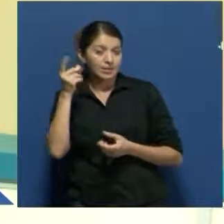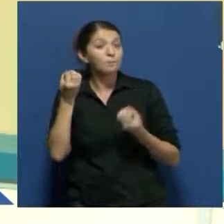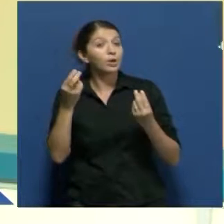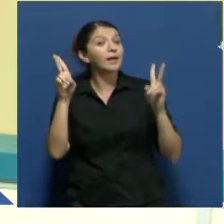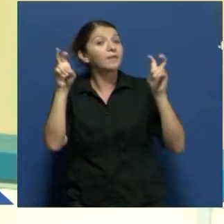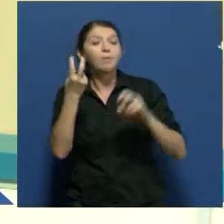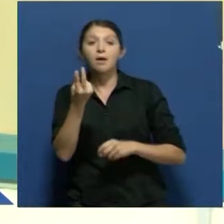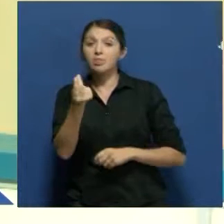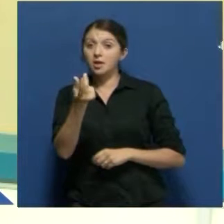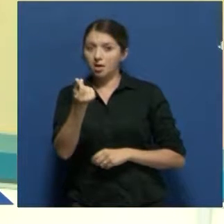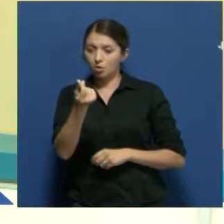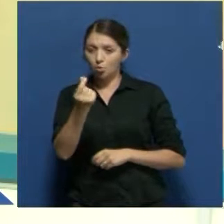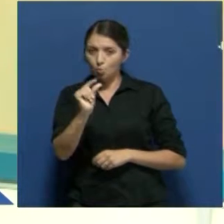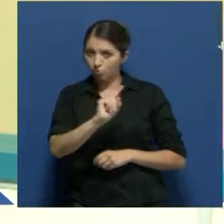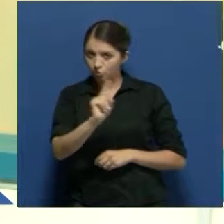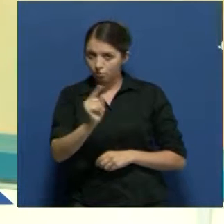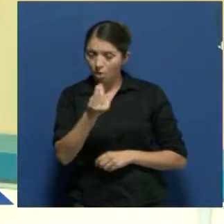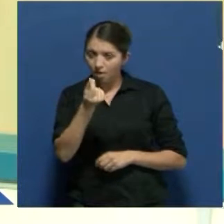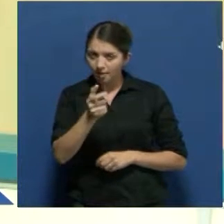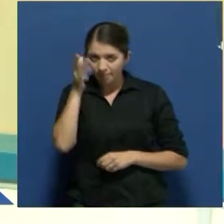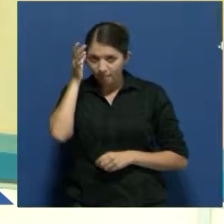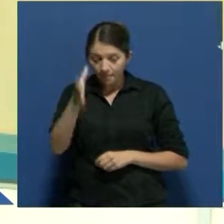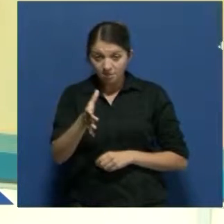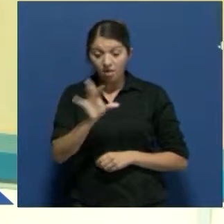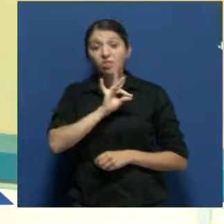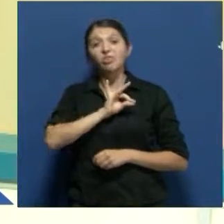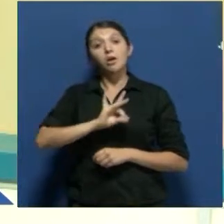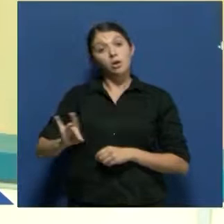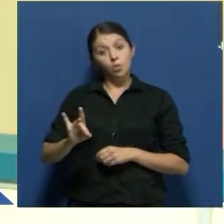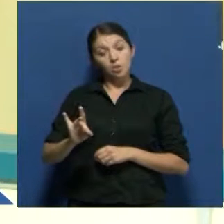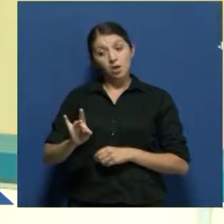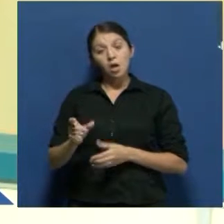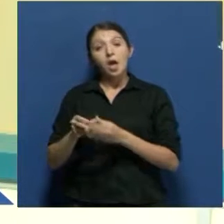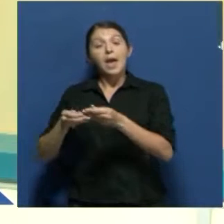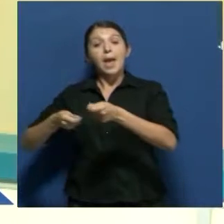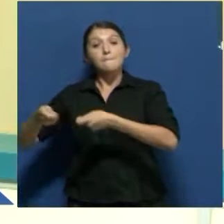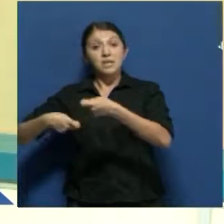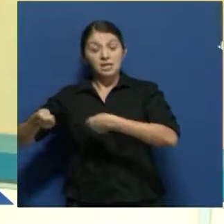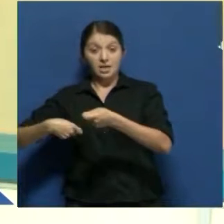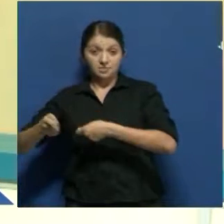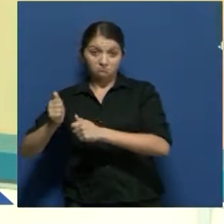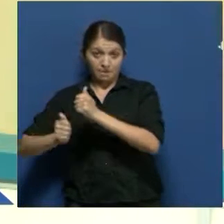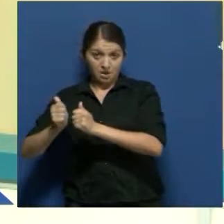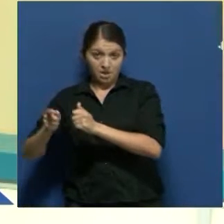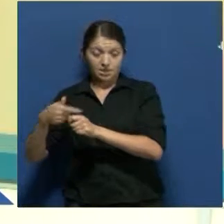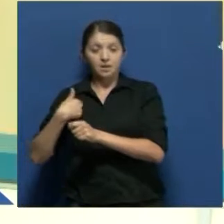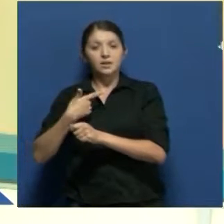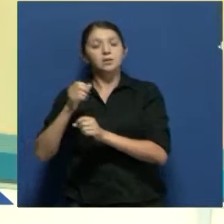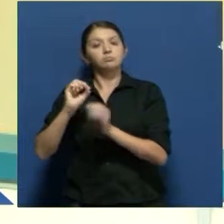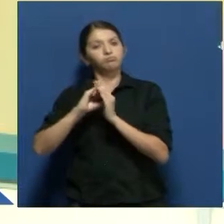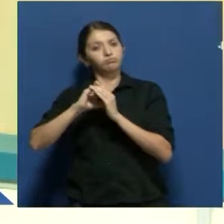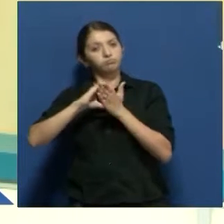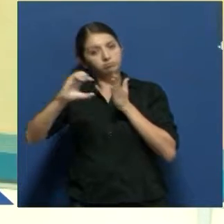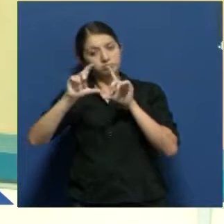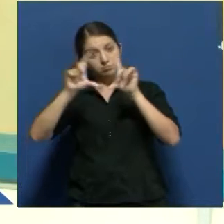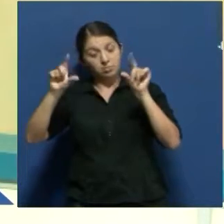dinero, y de mucho dinero, y de deudas que tiene una empresa privada del grupo SOCMA, que